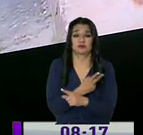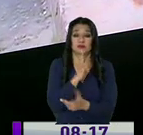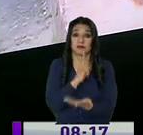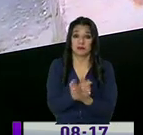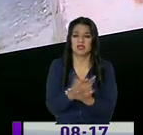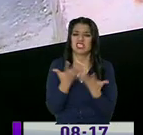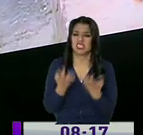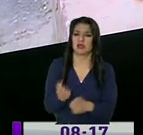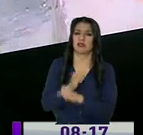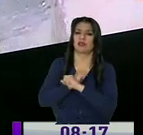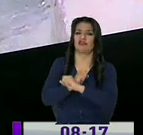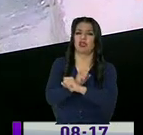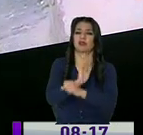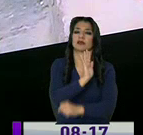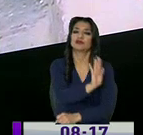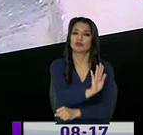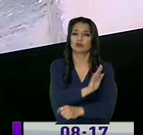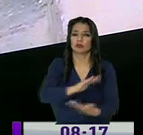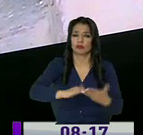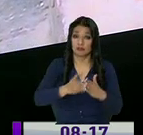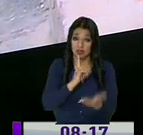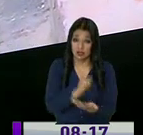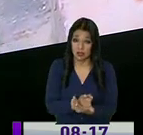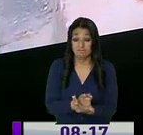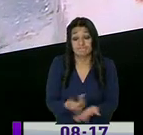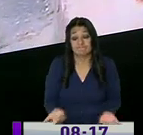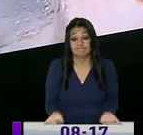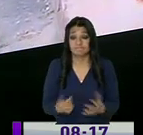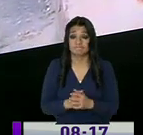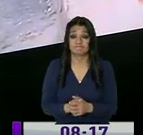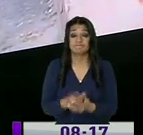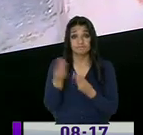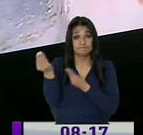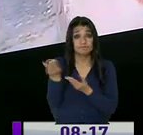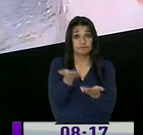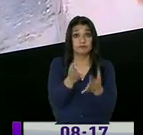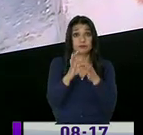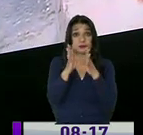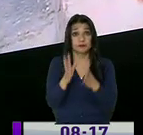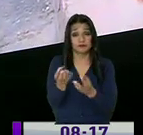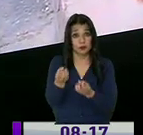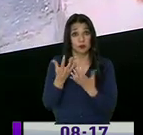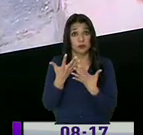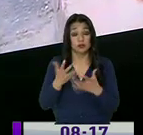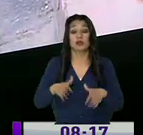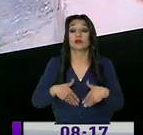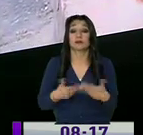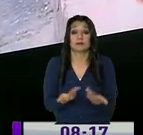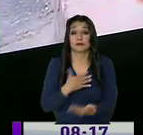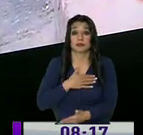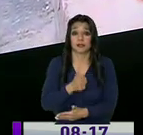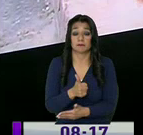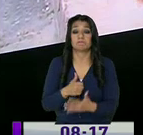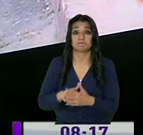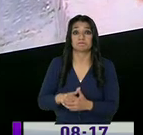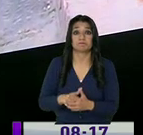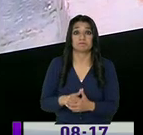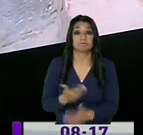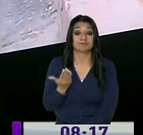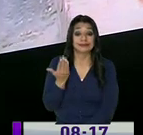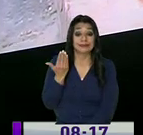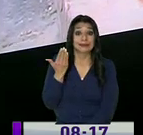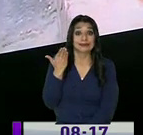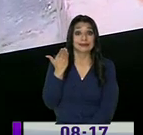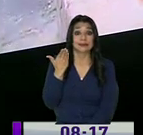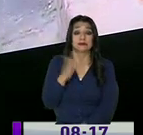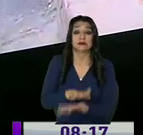supuestamente defendiendo al pueblo. En fin, usted tiene la palabra, cuéntenos cómo está el que era hace poquitas